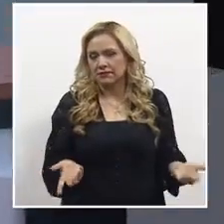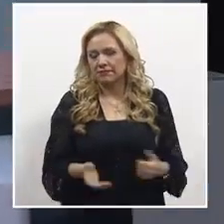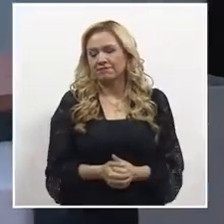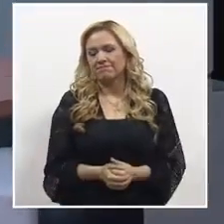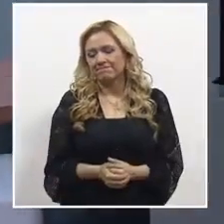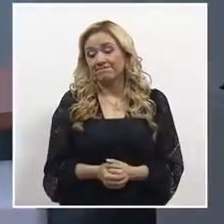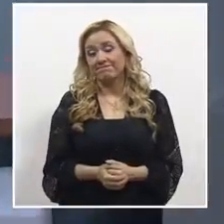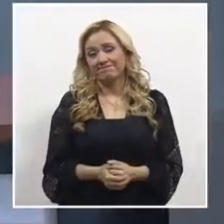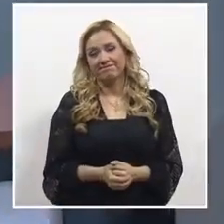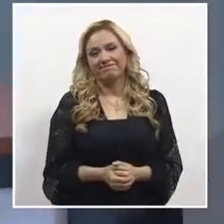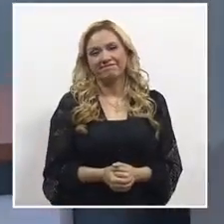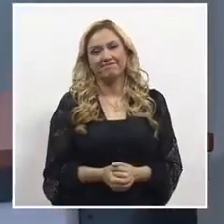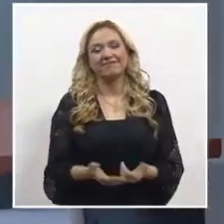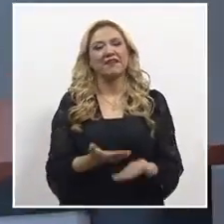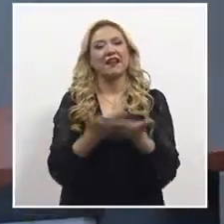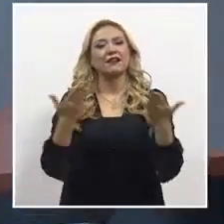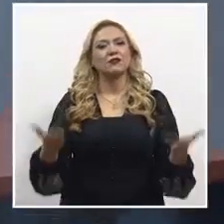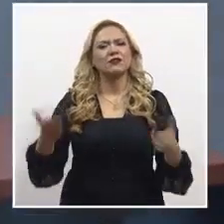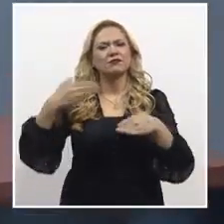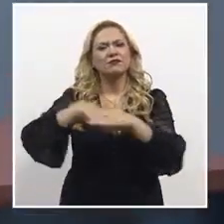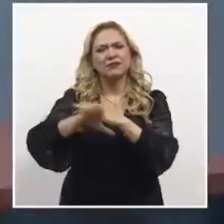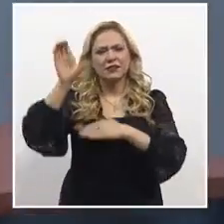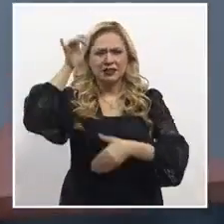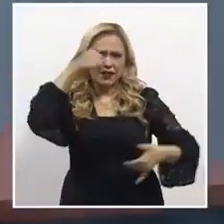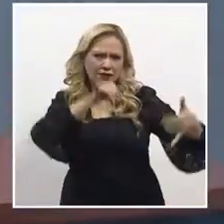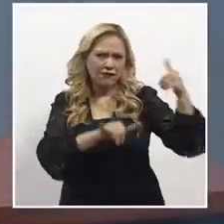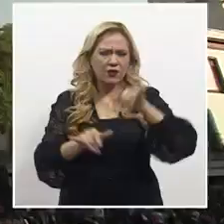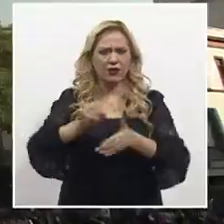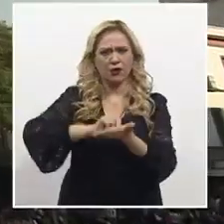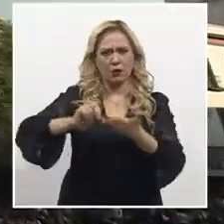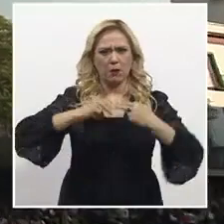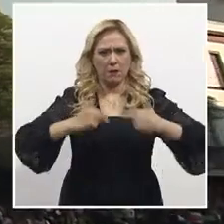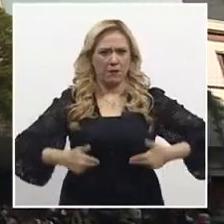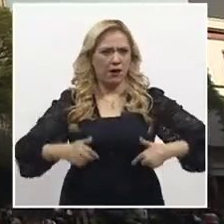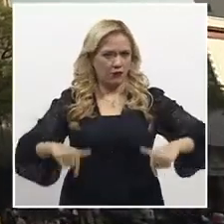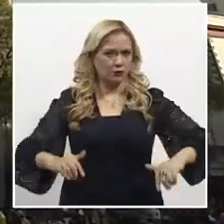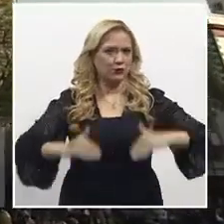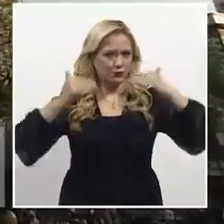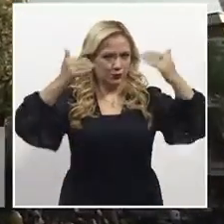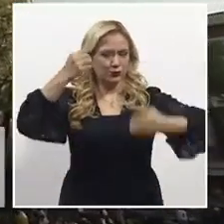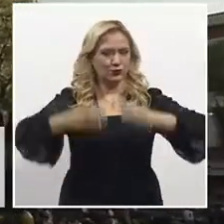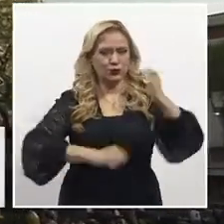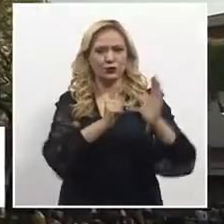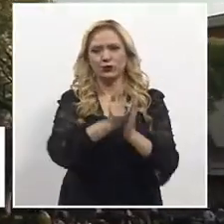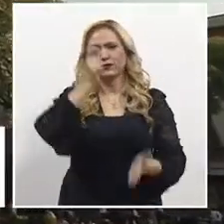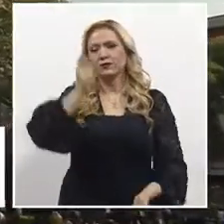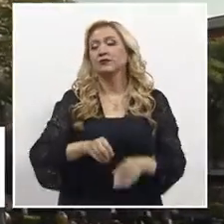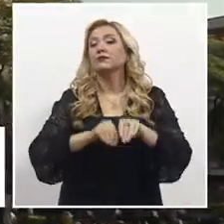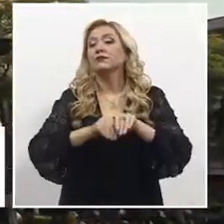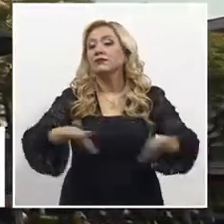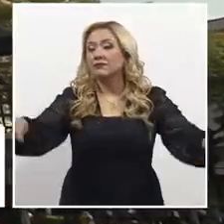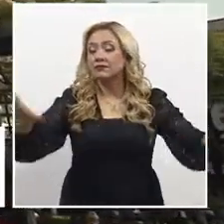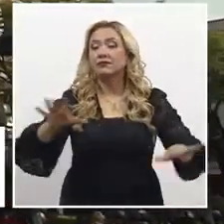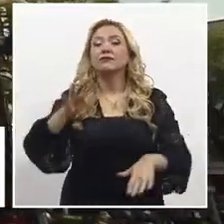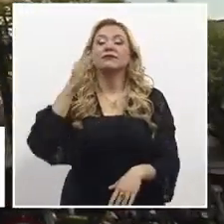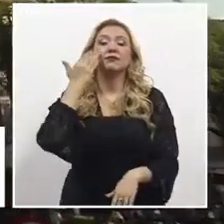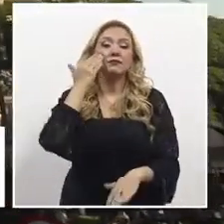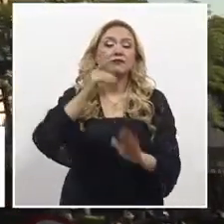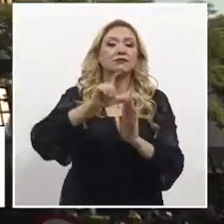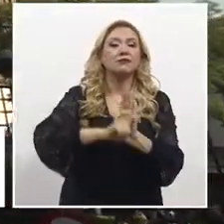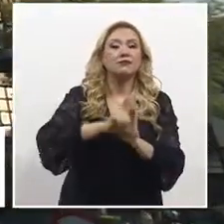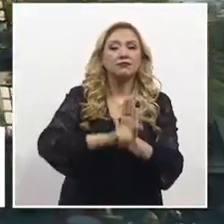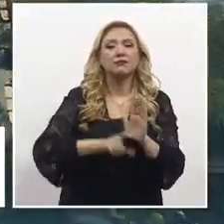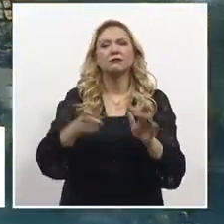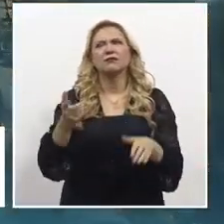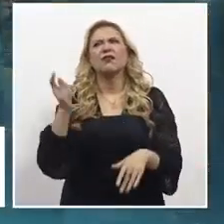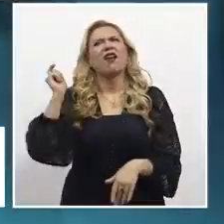La Unidad General de Conocimiento Científico y Derechos Humanos de la Suprema Corte de Justicia de la Nación difundió en sus redes sociales en qué consiste el